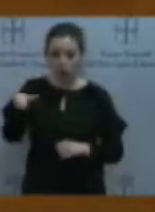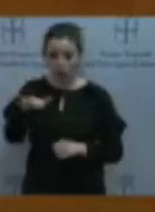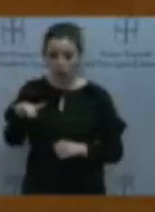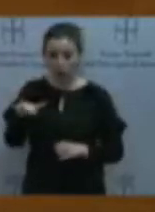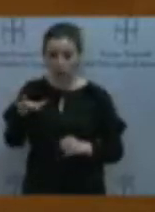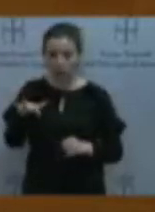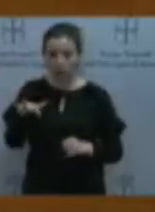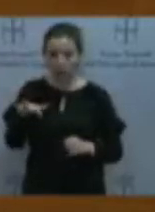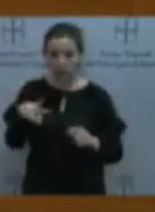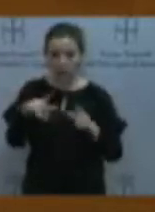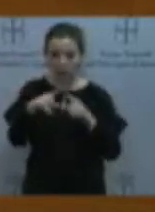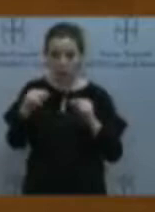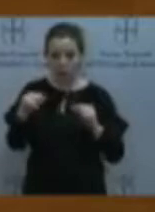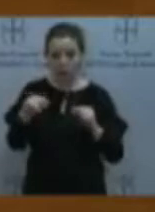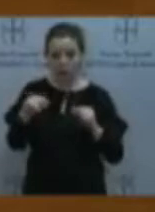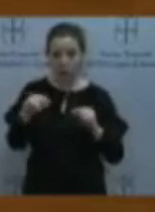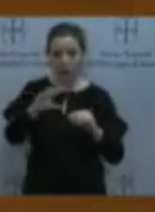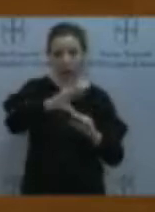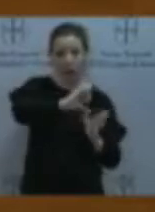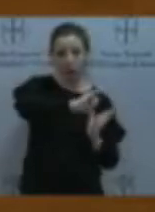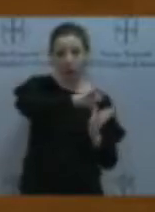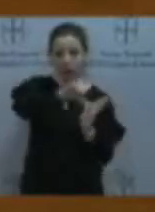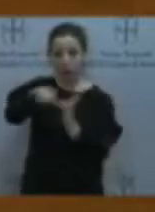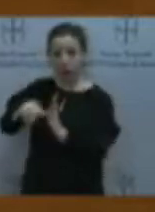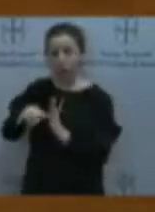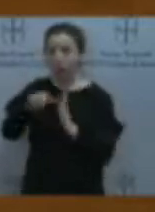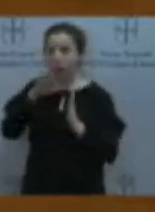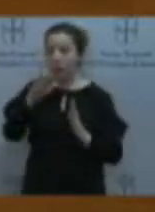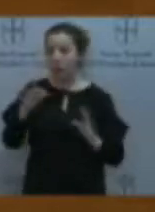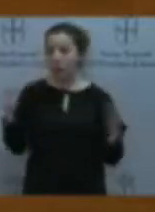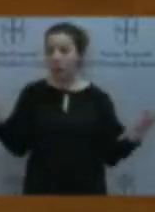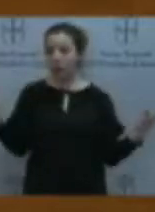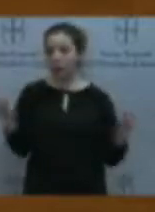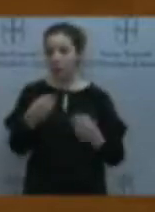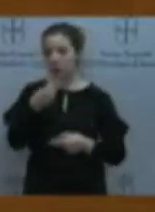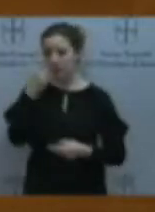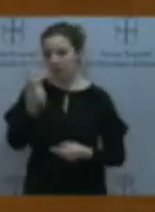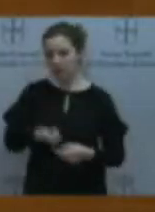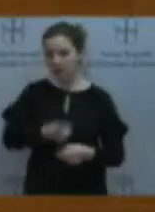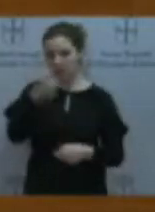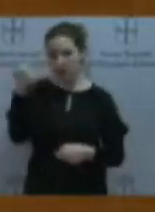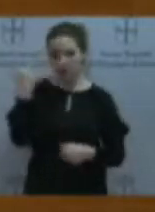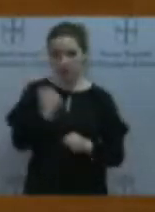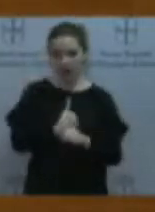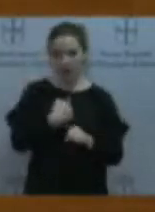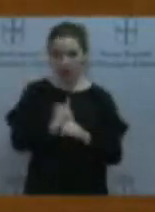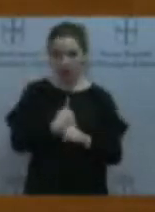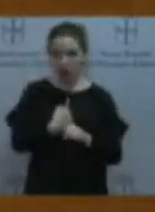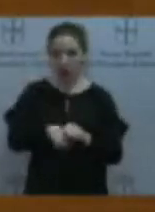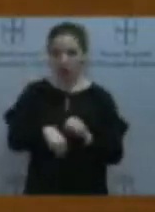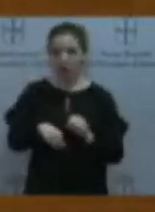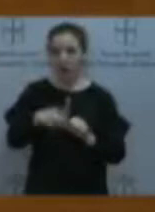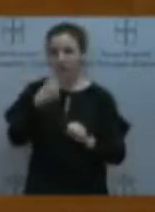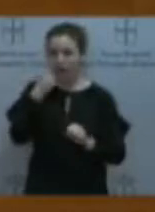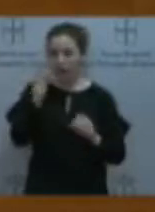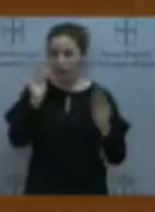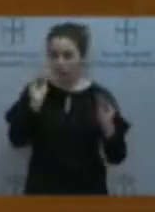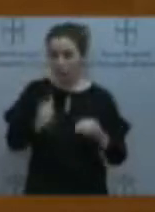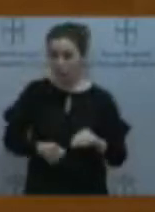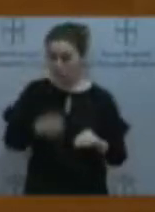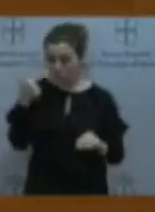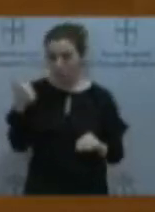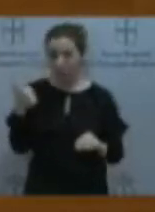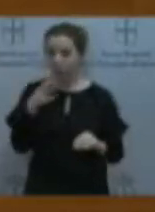había que apurrir un mayor interés laboral, un mayor interés formativo, que la gente pudiera